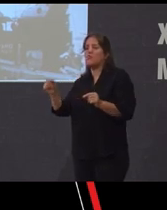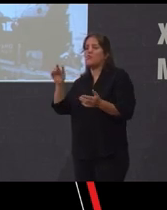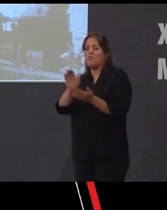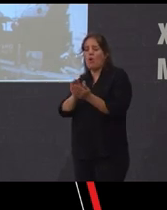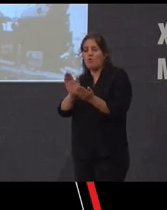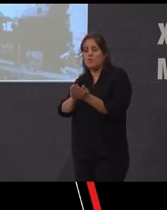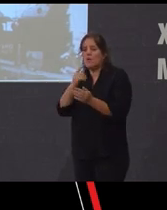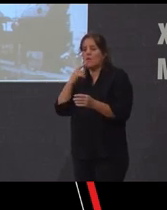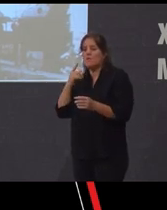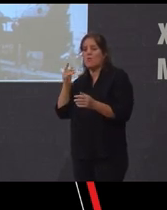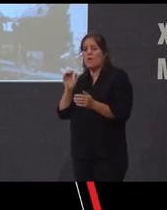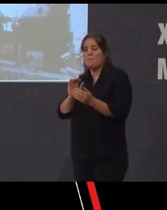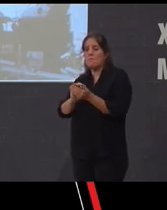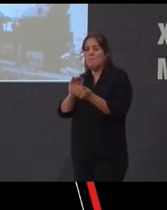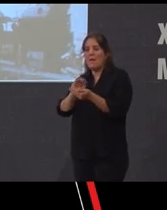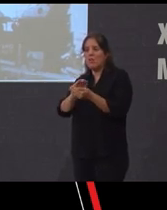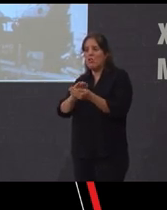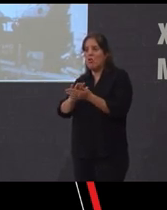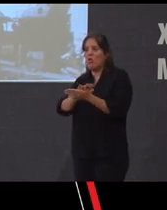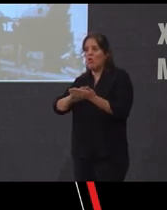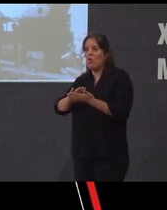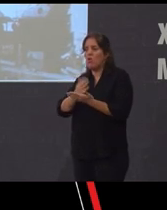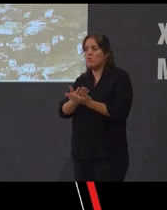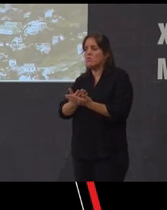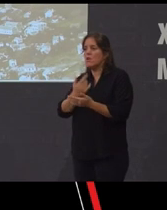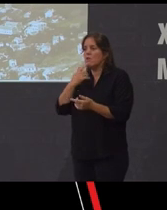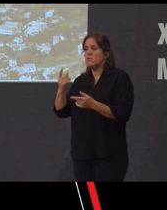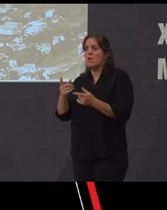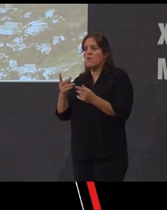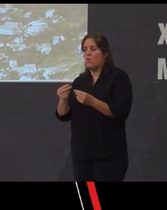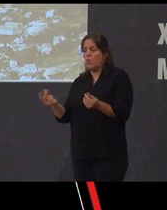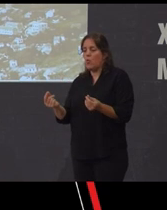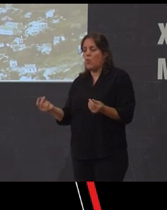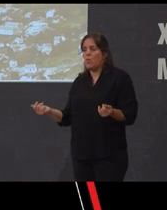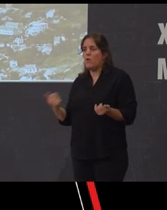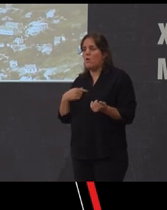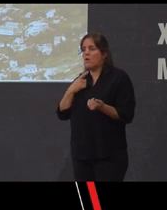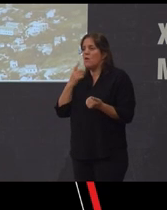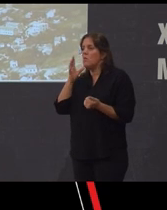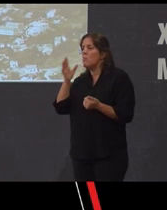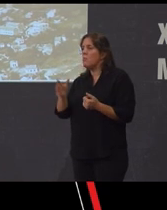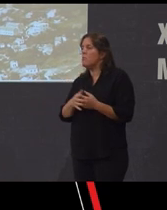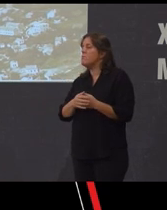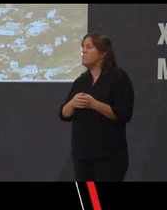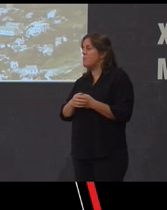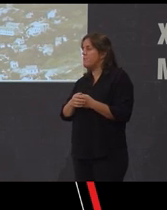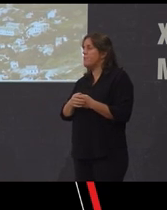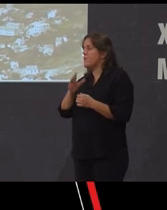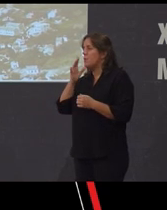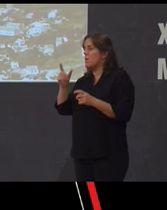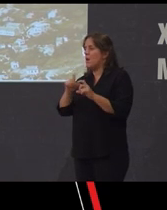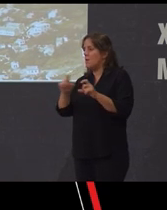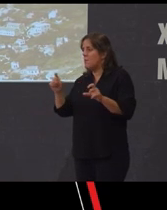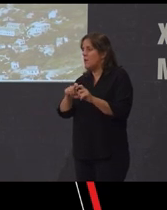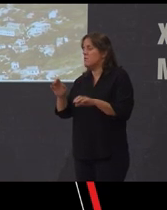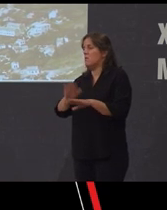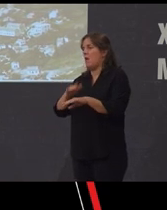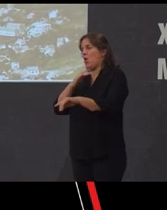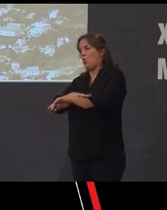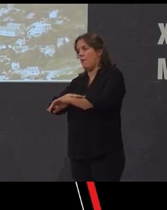mexelón, todo drajou, todo botou aí para relleno. Para o Instituto Nacional de Industria, para a empresa, para o